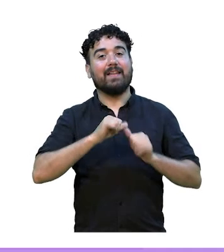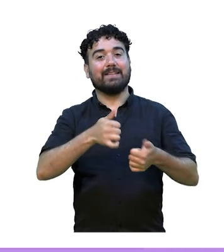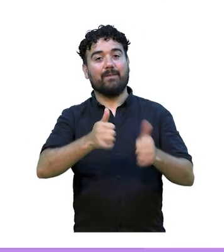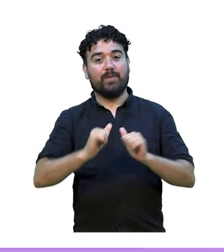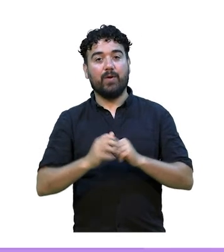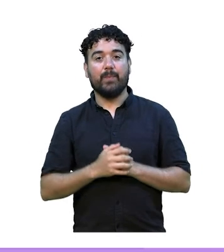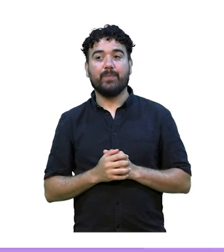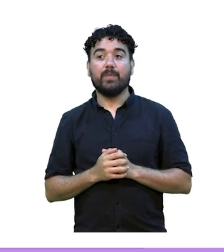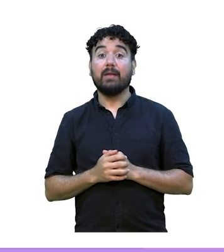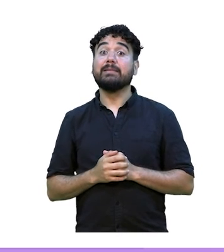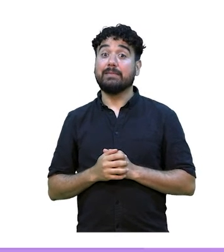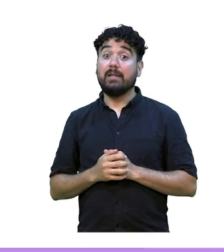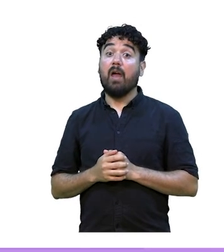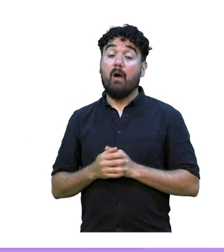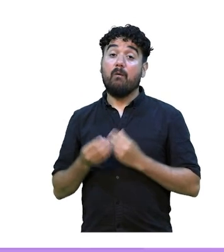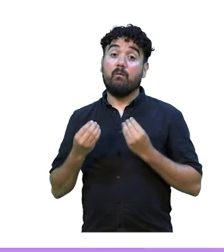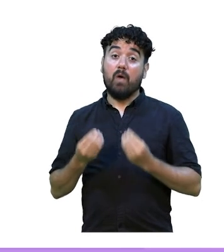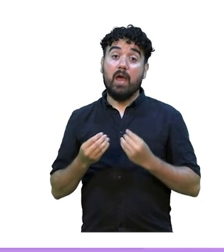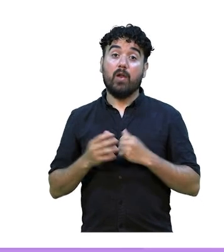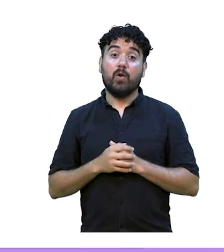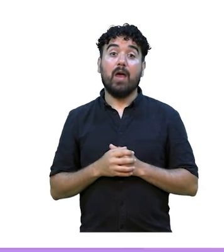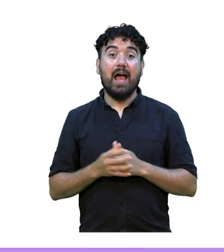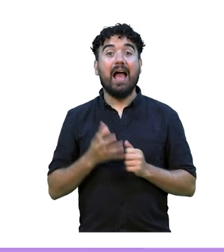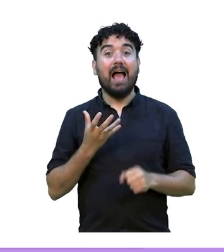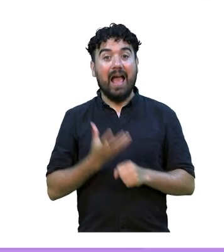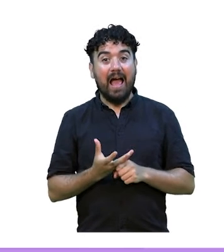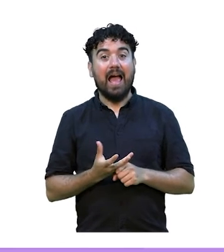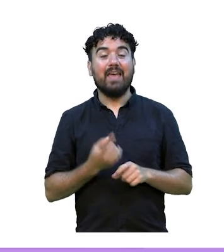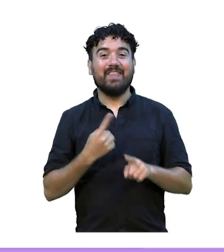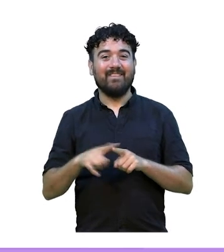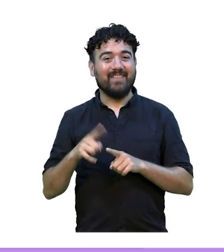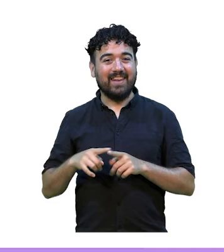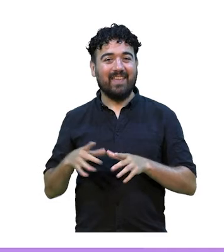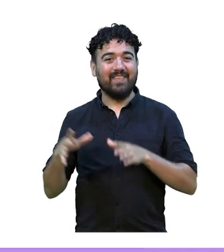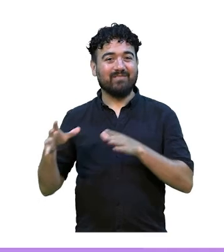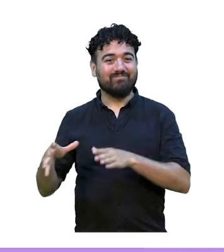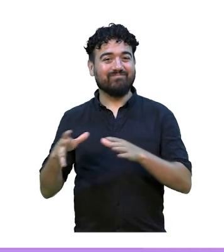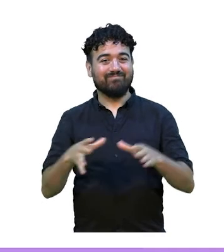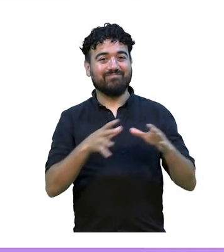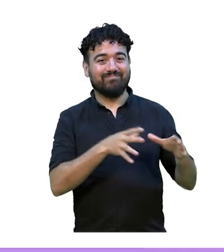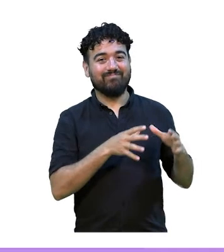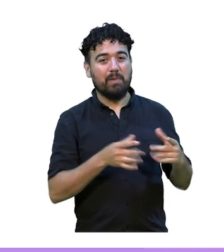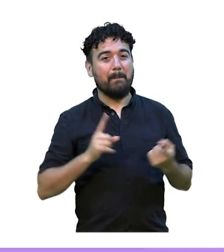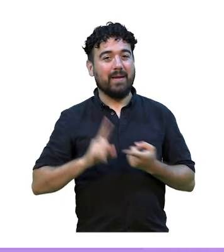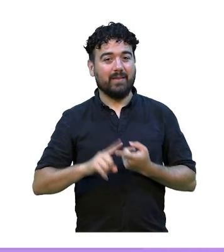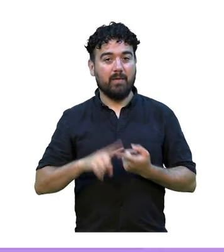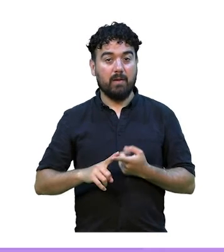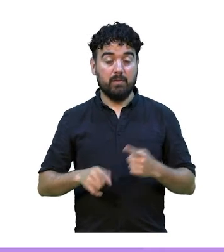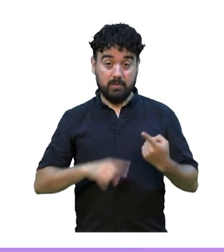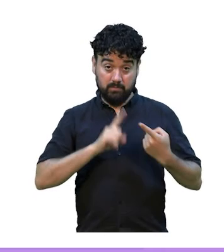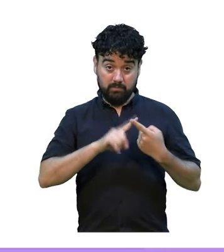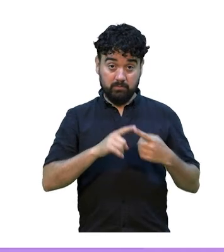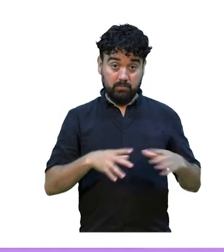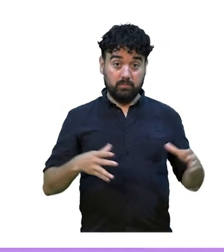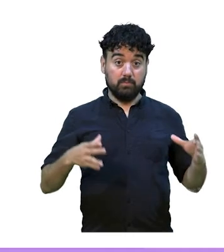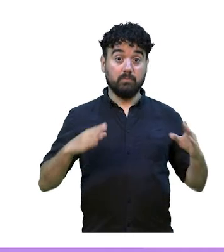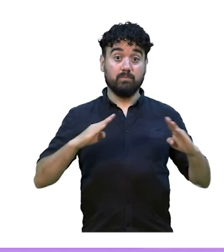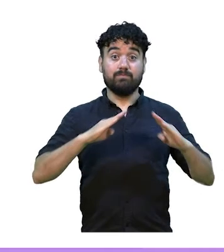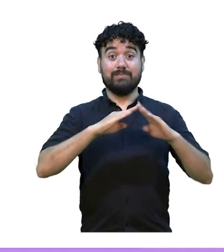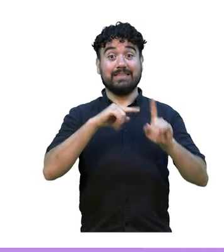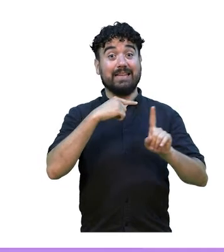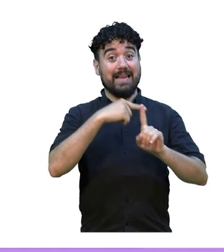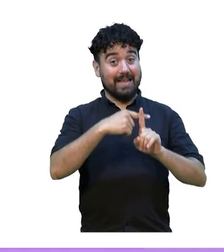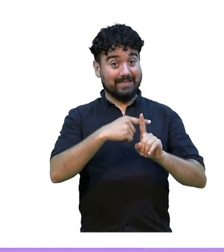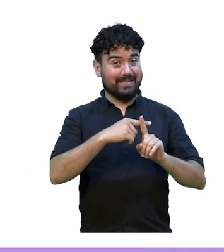muchas dificultades. Bueno, como se dice, hay distintos actores jugando, ¿no? Claro.